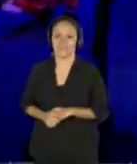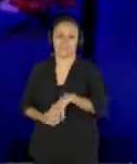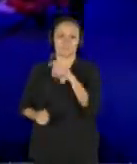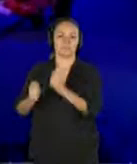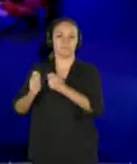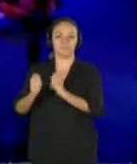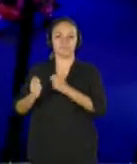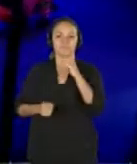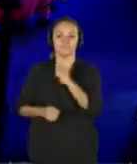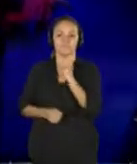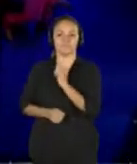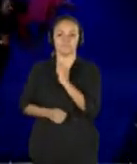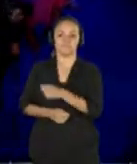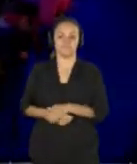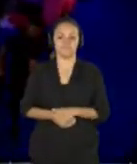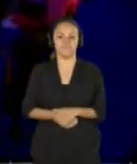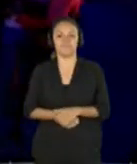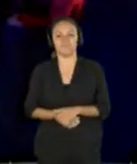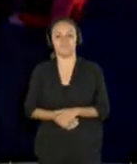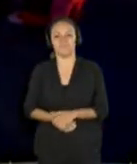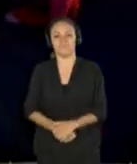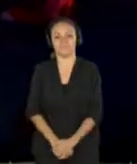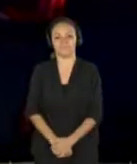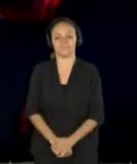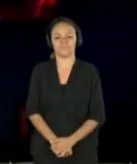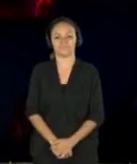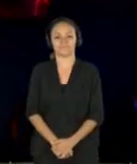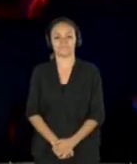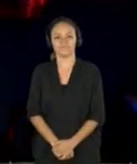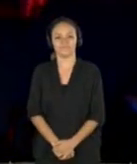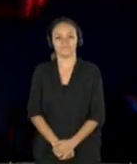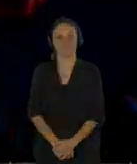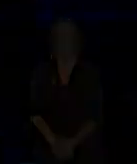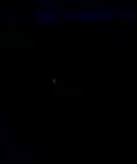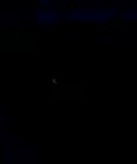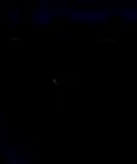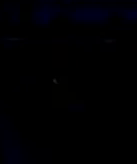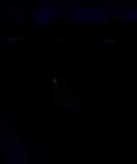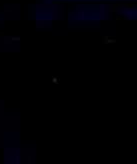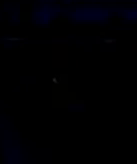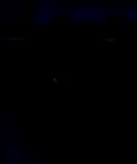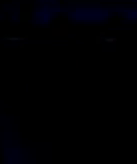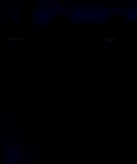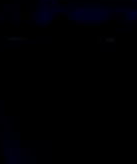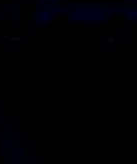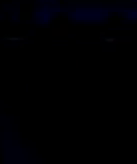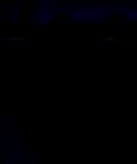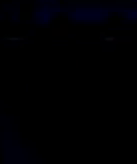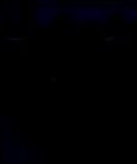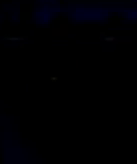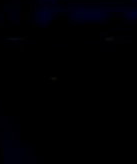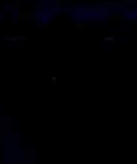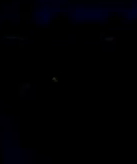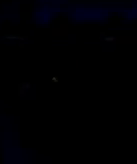Que hay que ver lo que mueven los pasacalles de las murgas, son desde luego grandes momentos para también el público. Y arranca